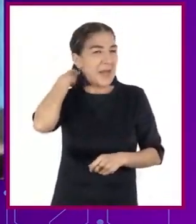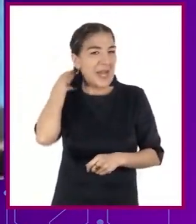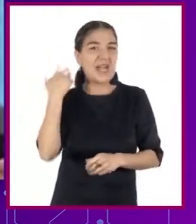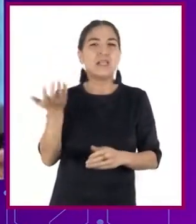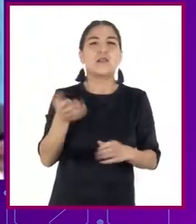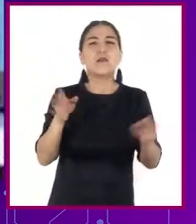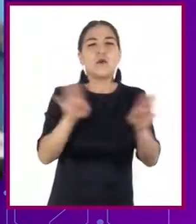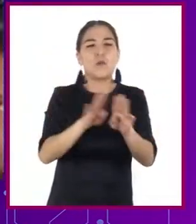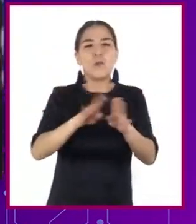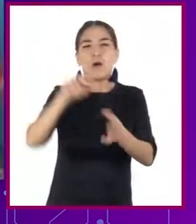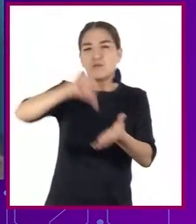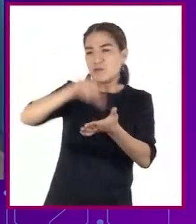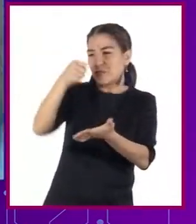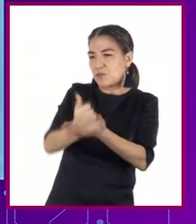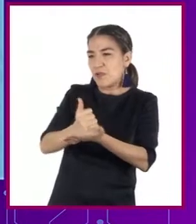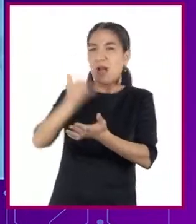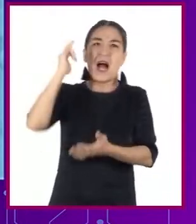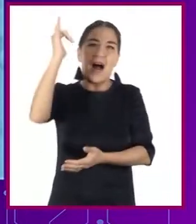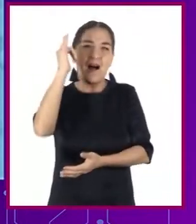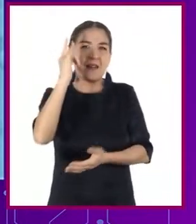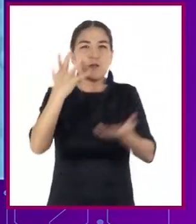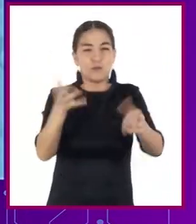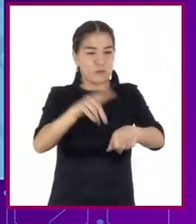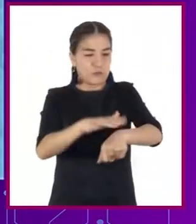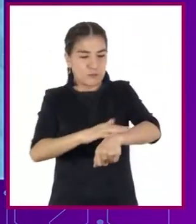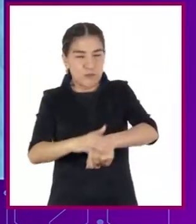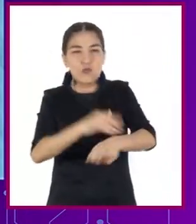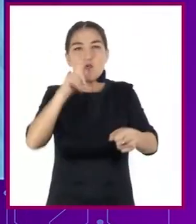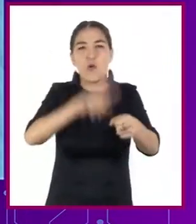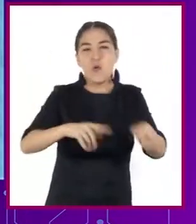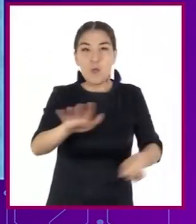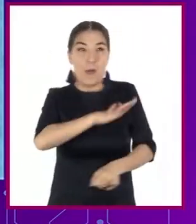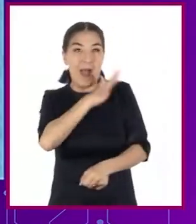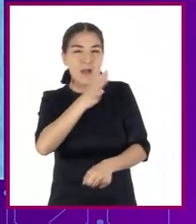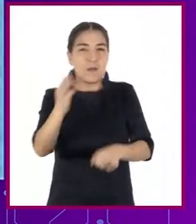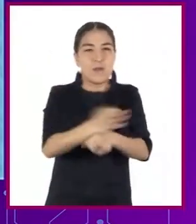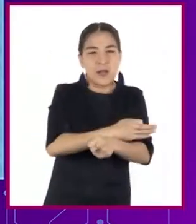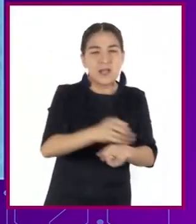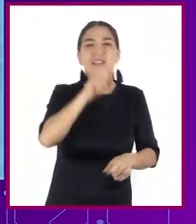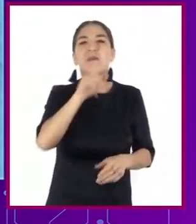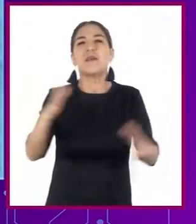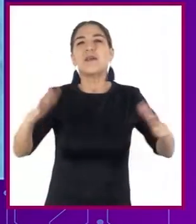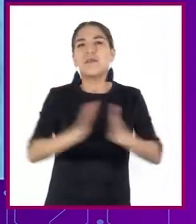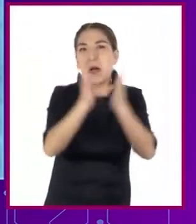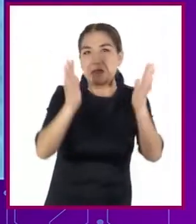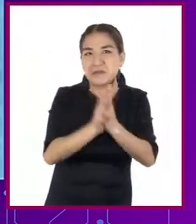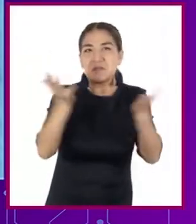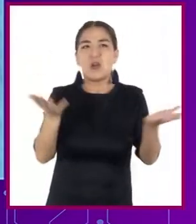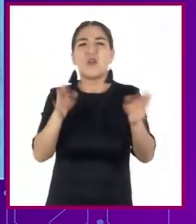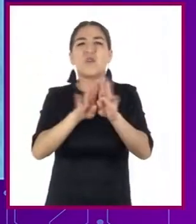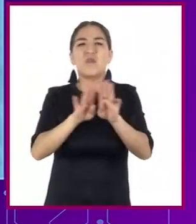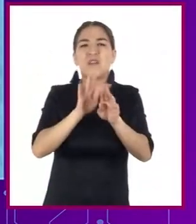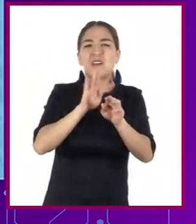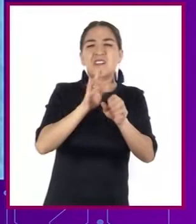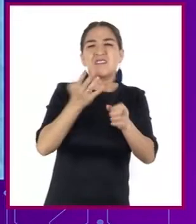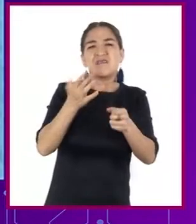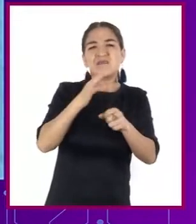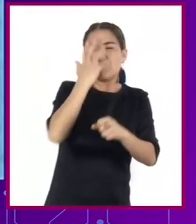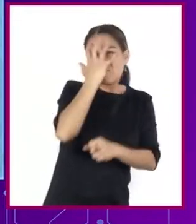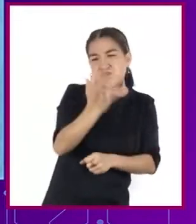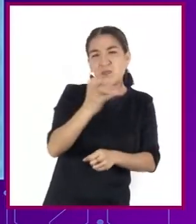el color de tu piel. También características como ser participativo, afectuoso, sumiso o